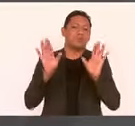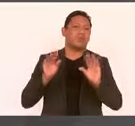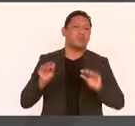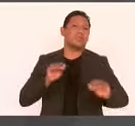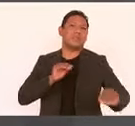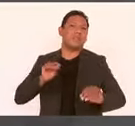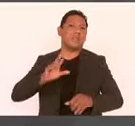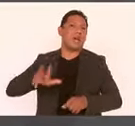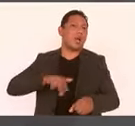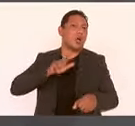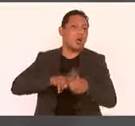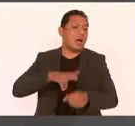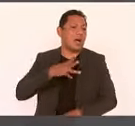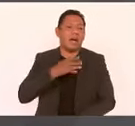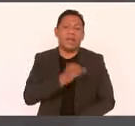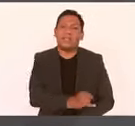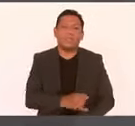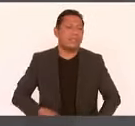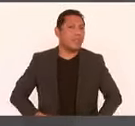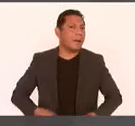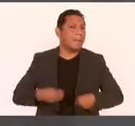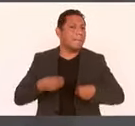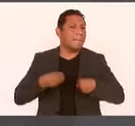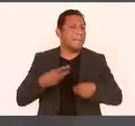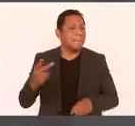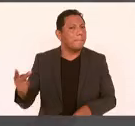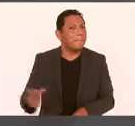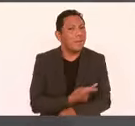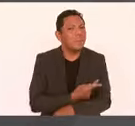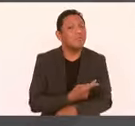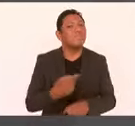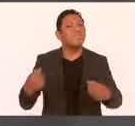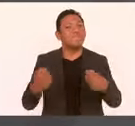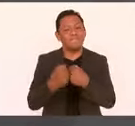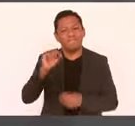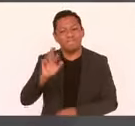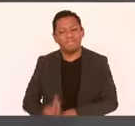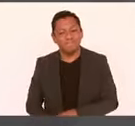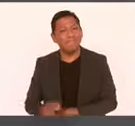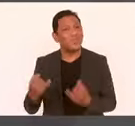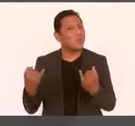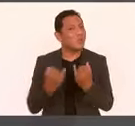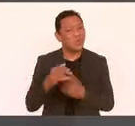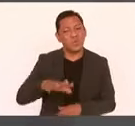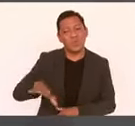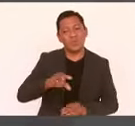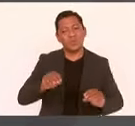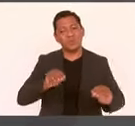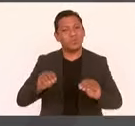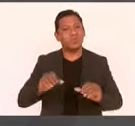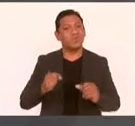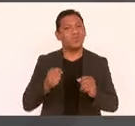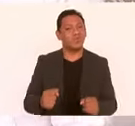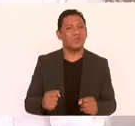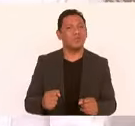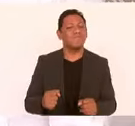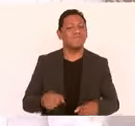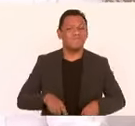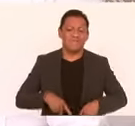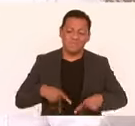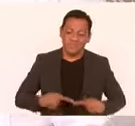Así nos tocó vivir y el sur-sureste es siempre ave de Fénix de México. Nos doblamos, pero no